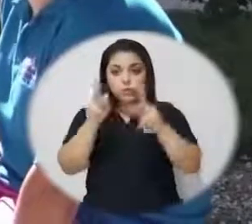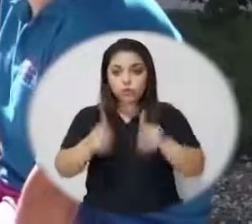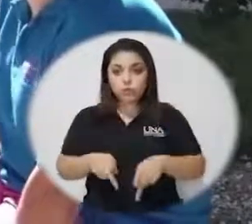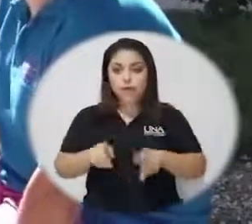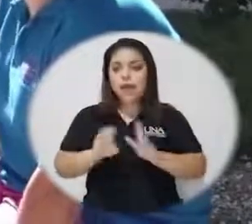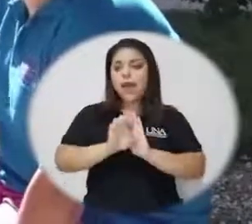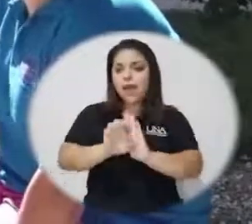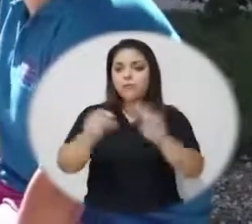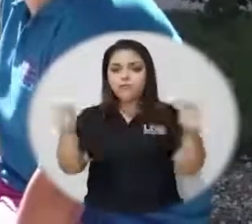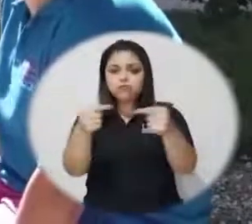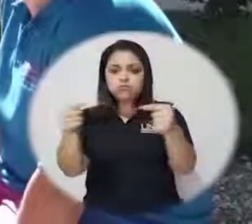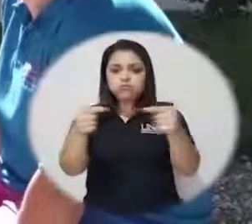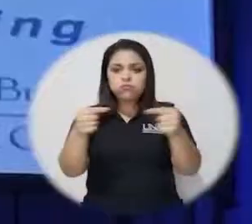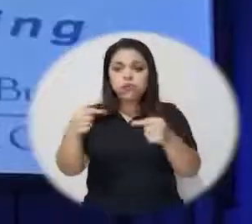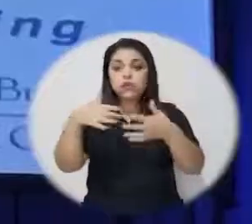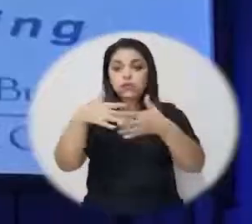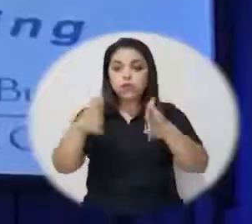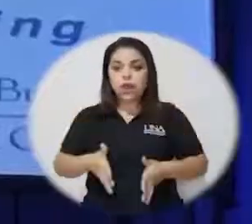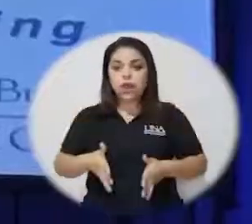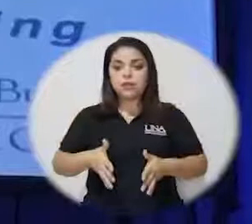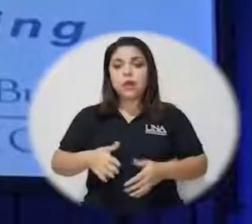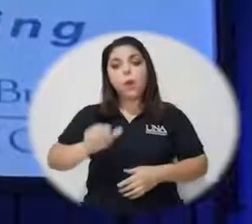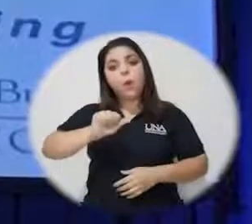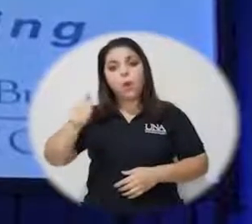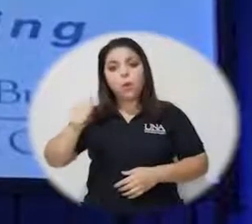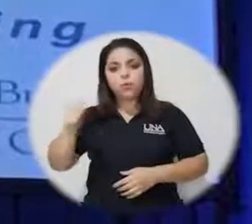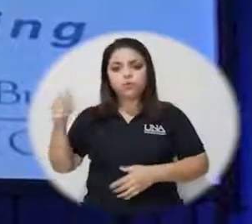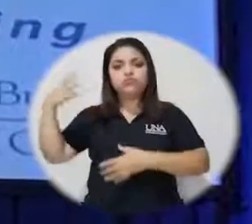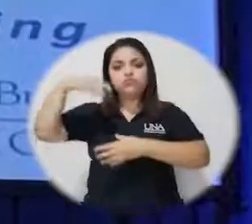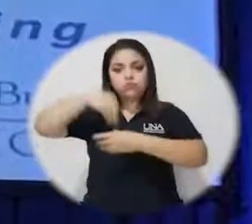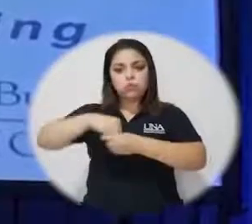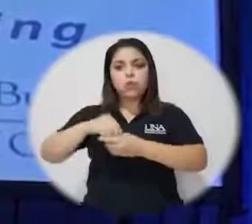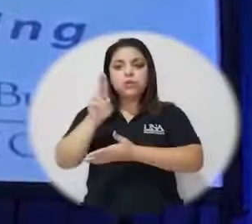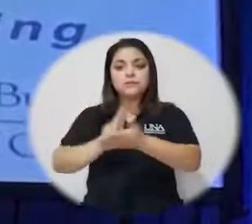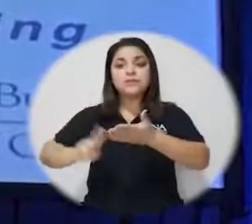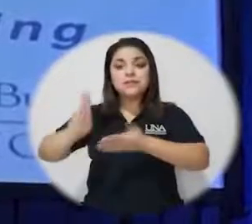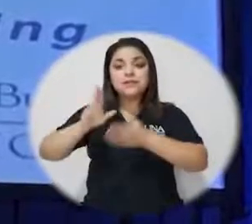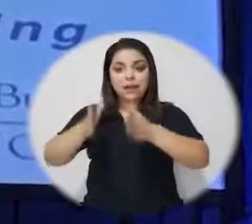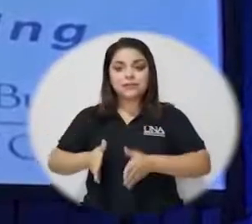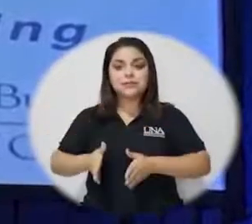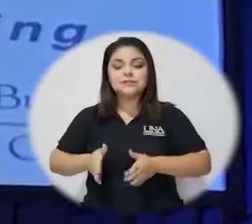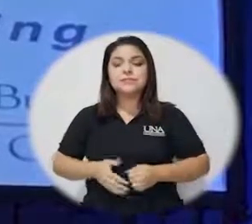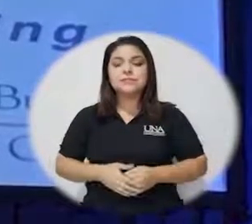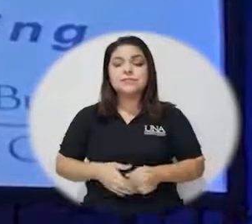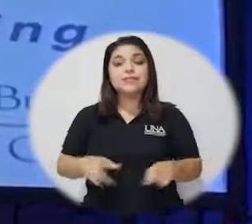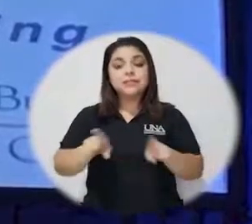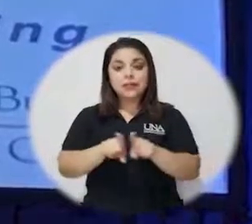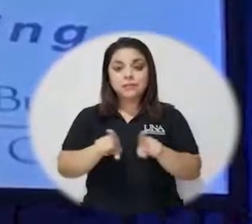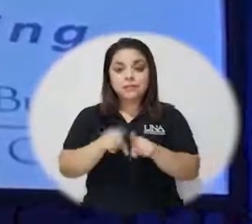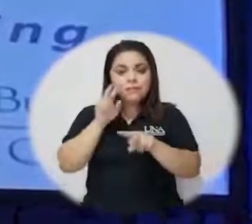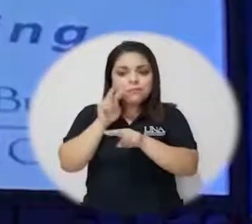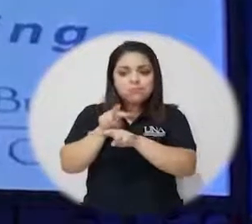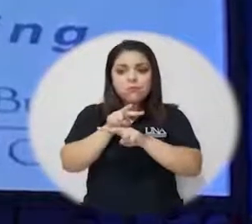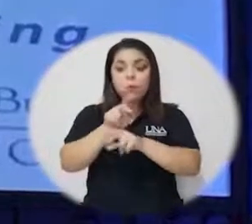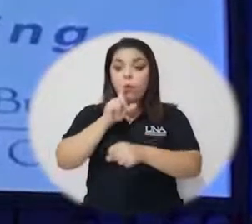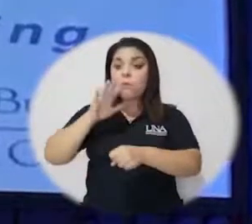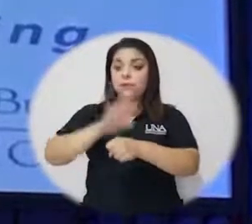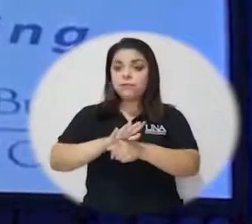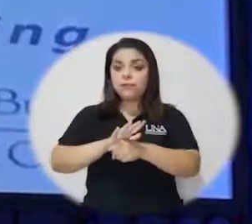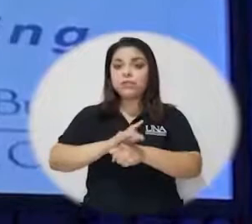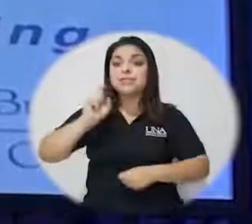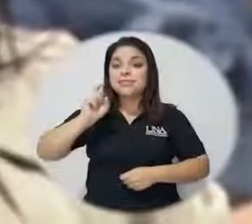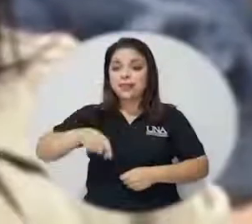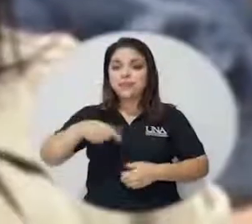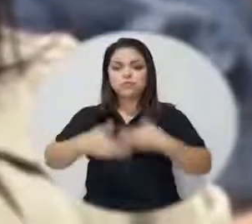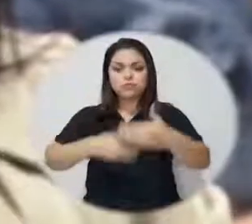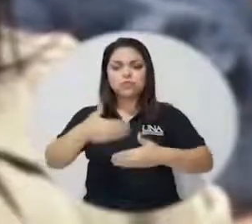partes, ya sea en conflictos con estudiantes y otros miembros de la comunidad universitaria. Además, velan por el